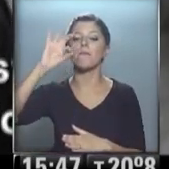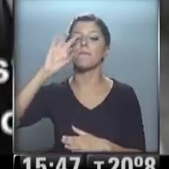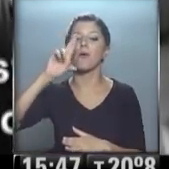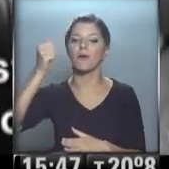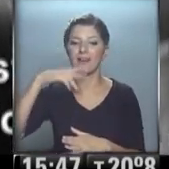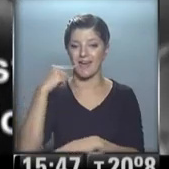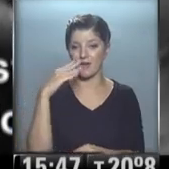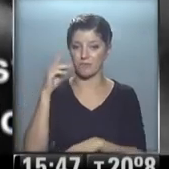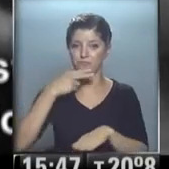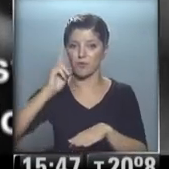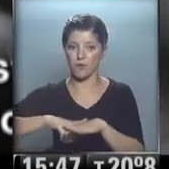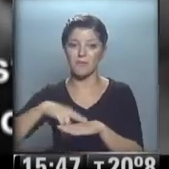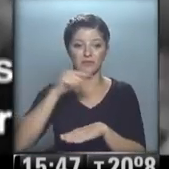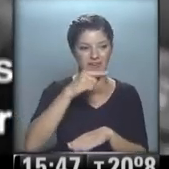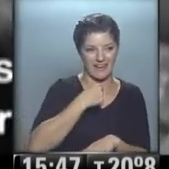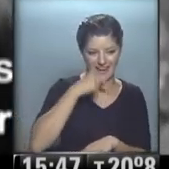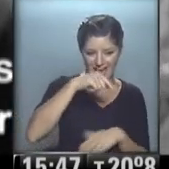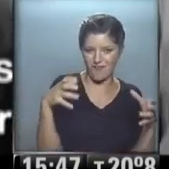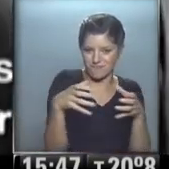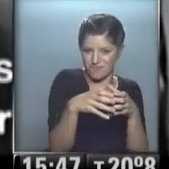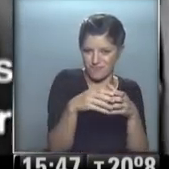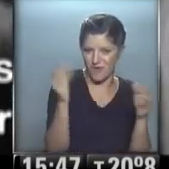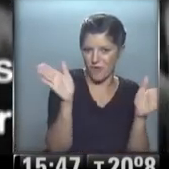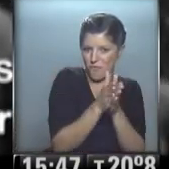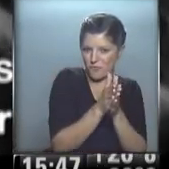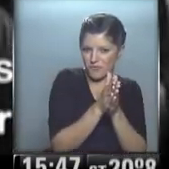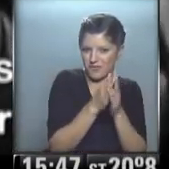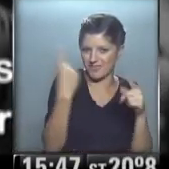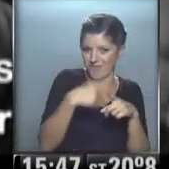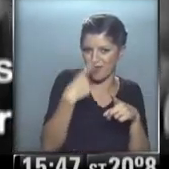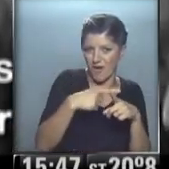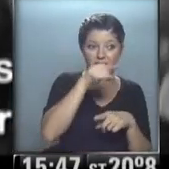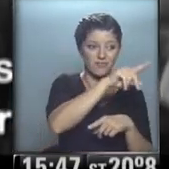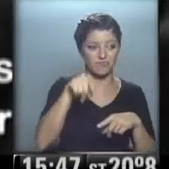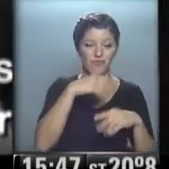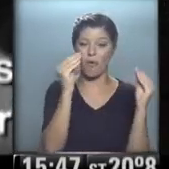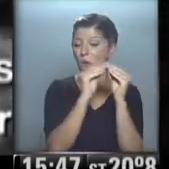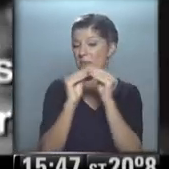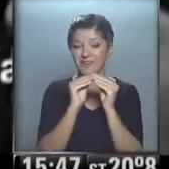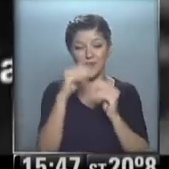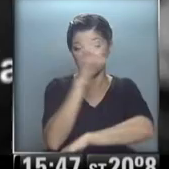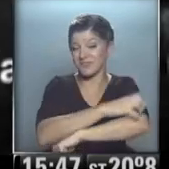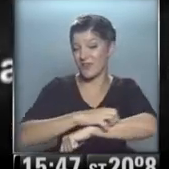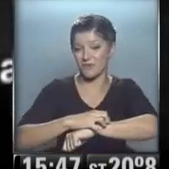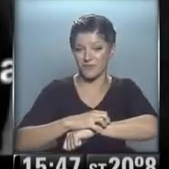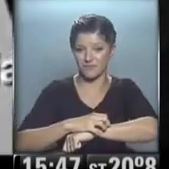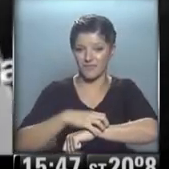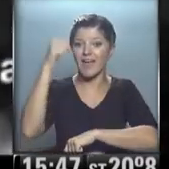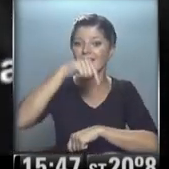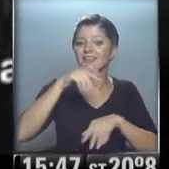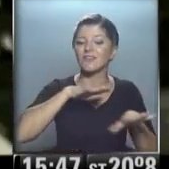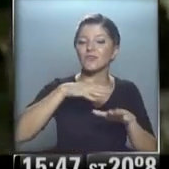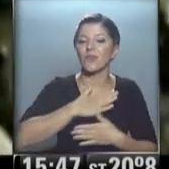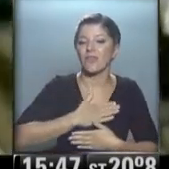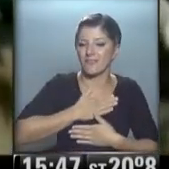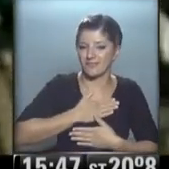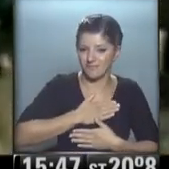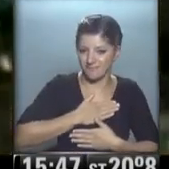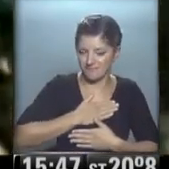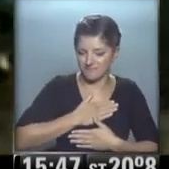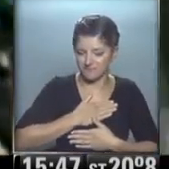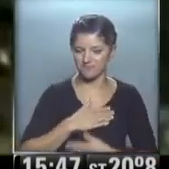esta alegría tremenda del pueblo y me parecía que tenía que estar junto a mis compañeros villeros en este momento de alegría del pueblo.